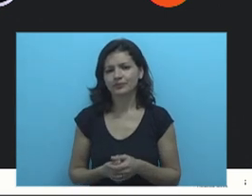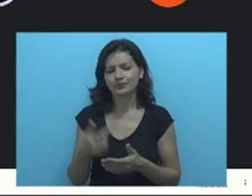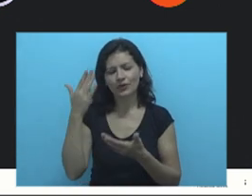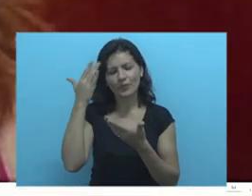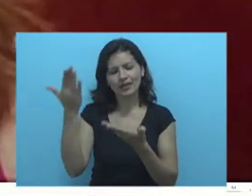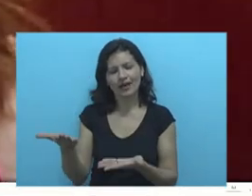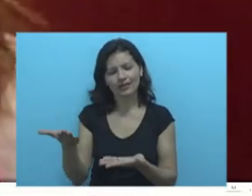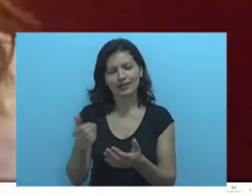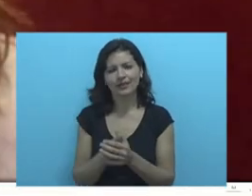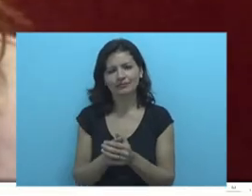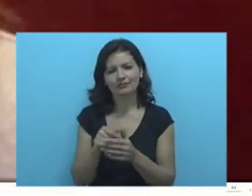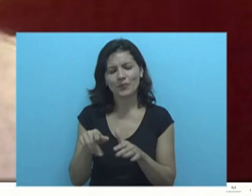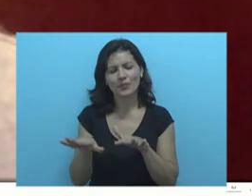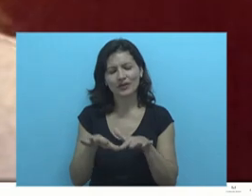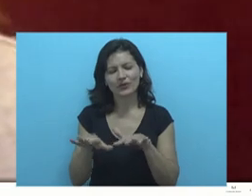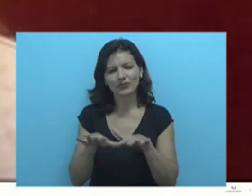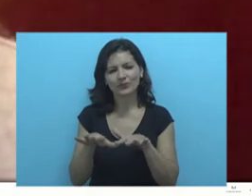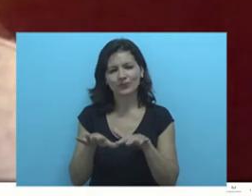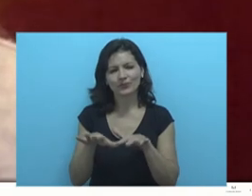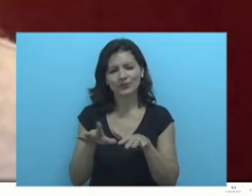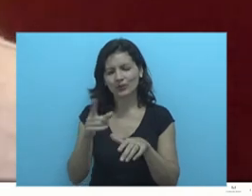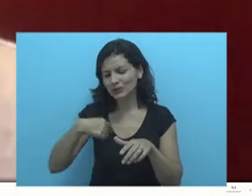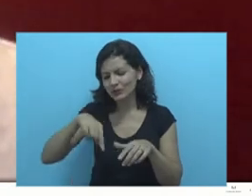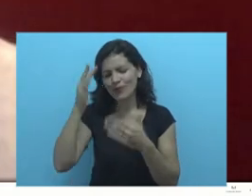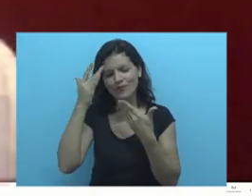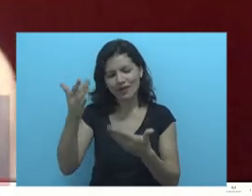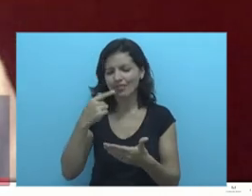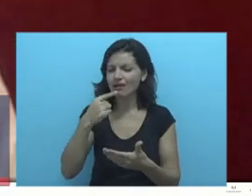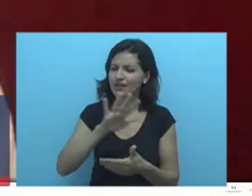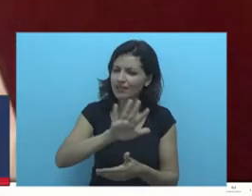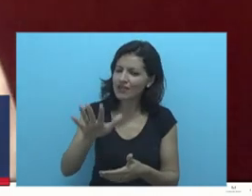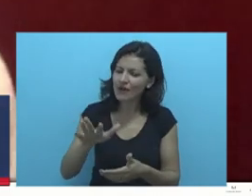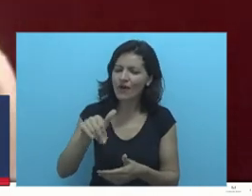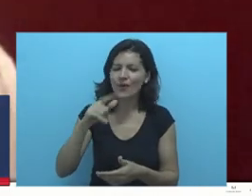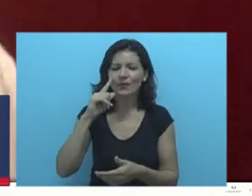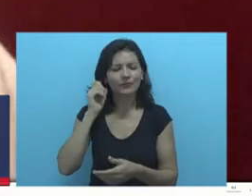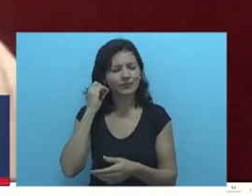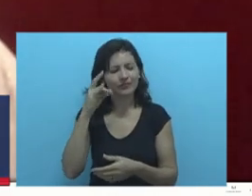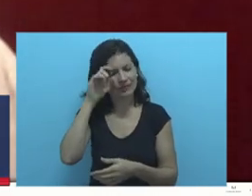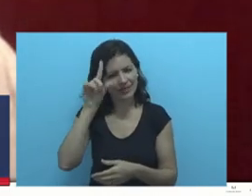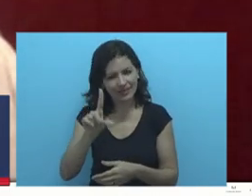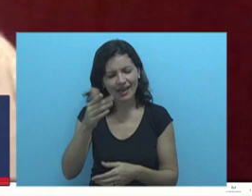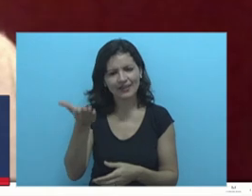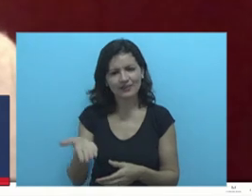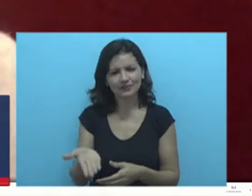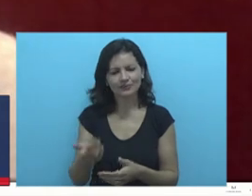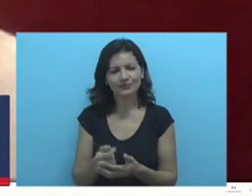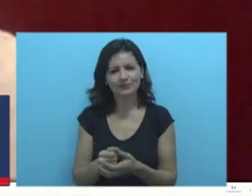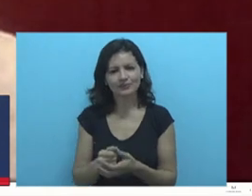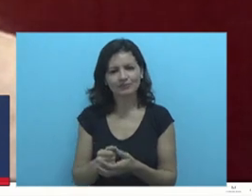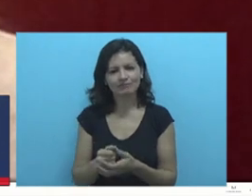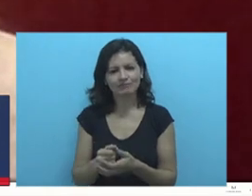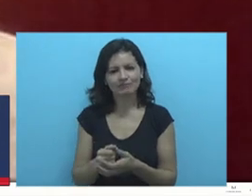este momento que estamos saludando y despidiendo a Miguel. Y cuando nos encontramos